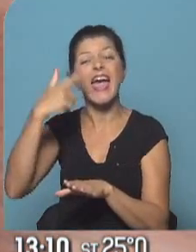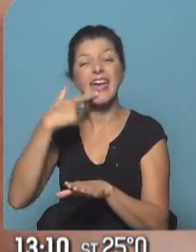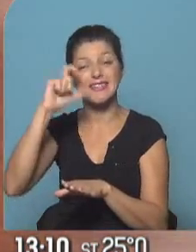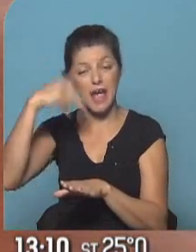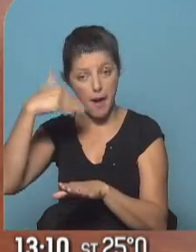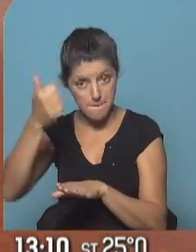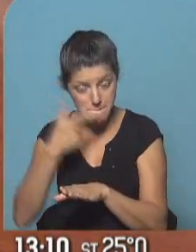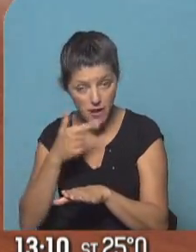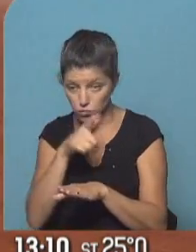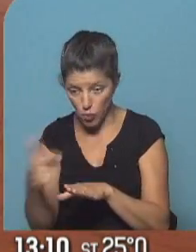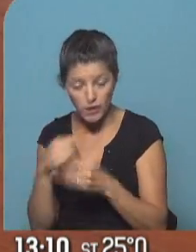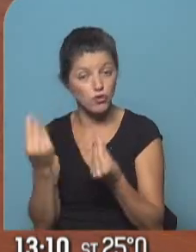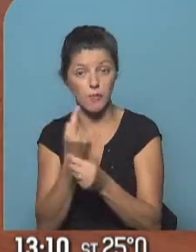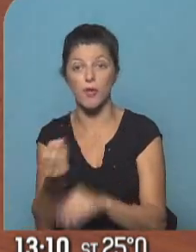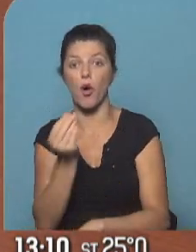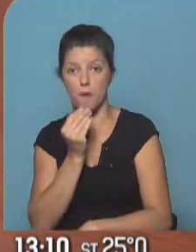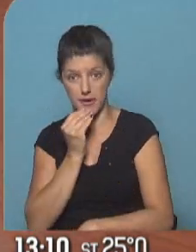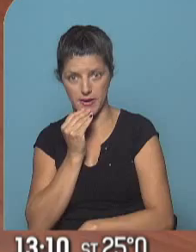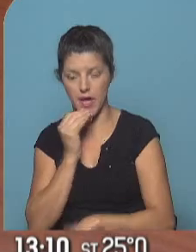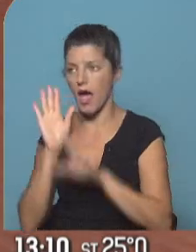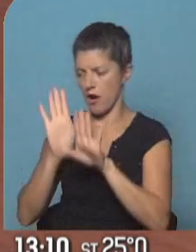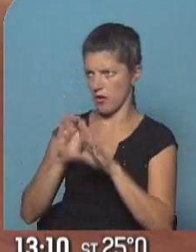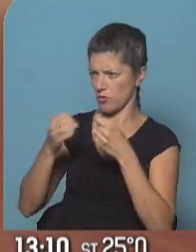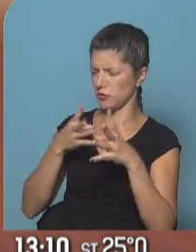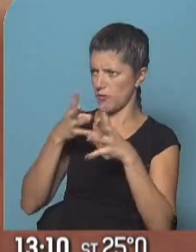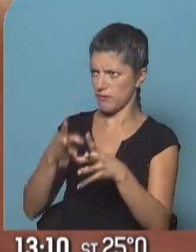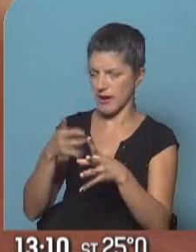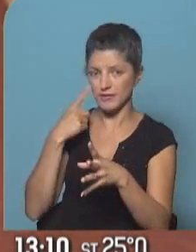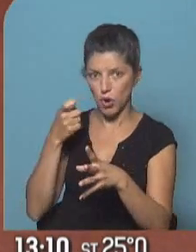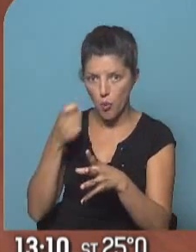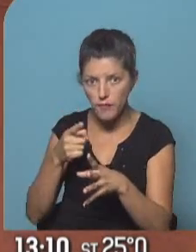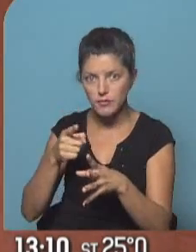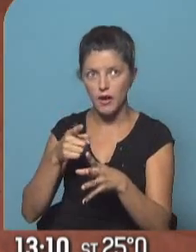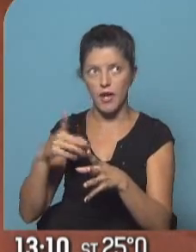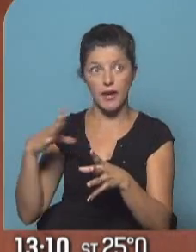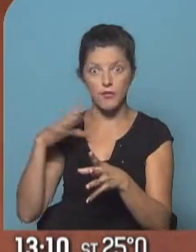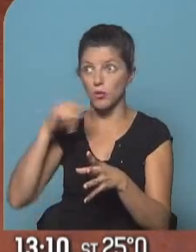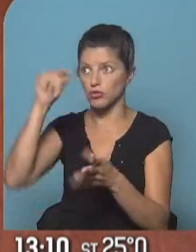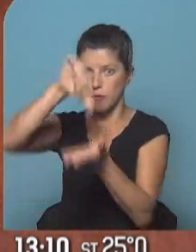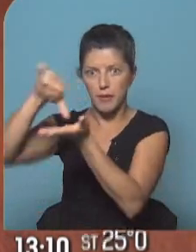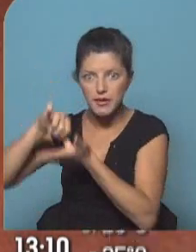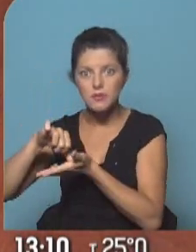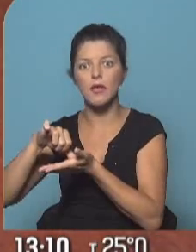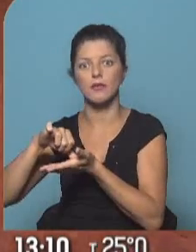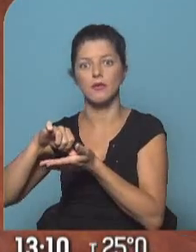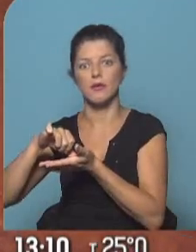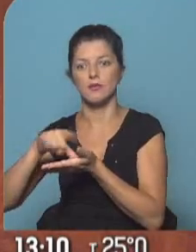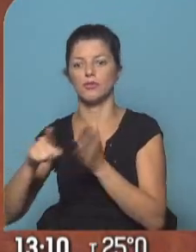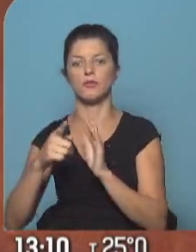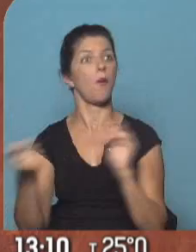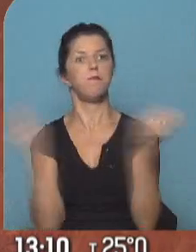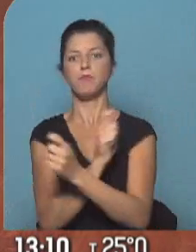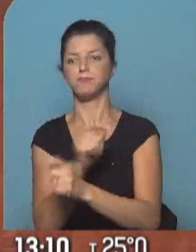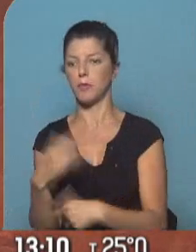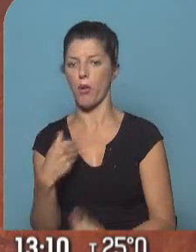se dio cuenta al principio de la guerra el negocio, que faltaban reservas extranjeras, de pronto se islamizó el pez.